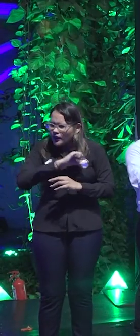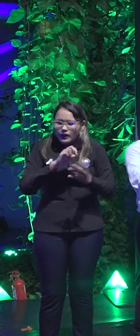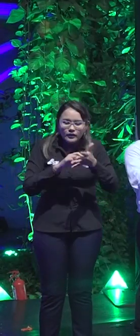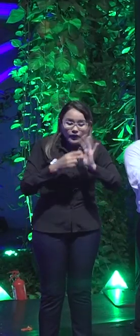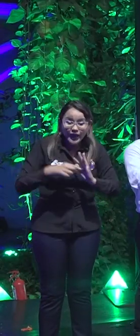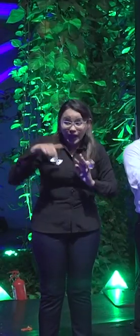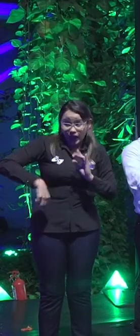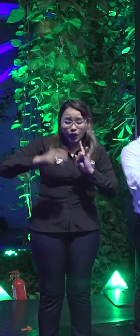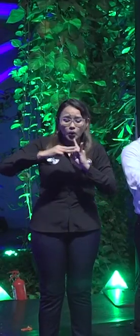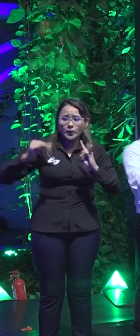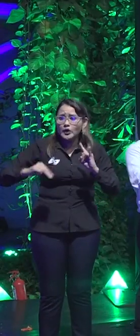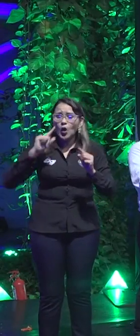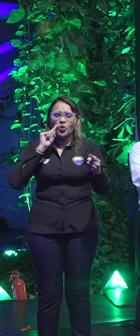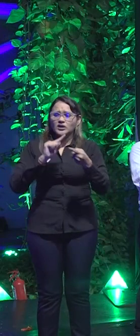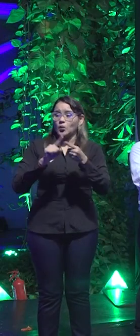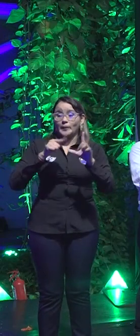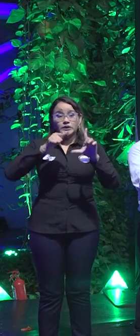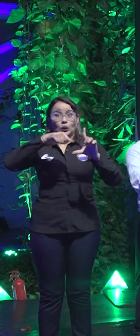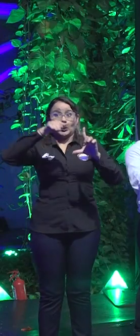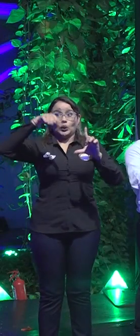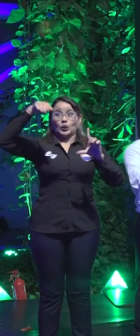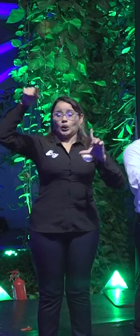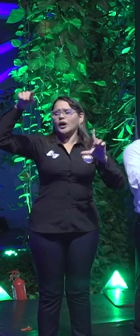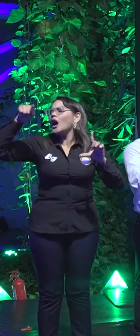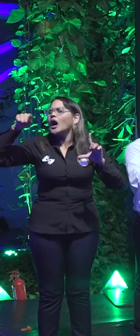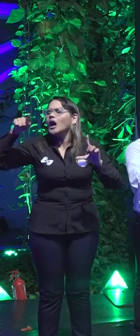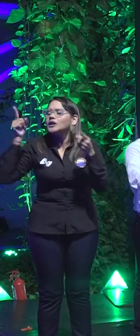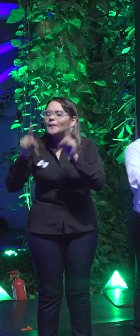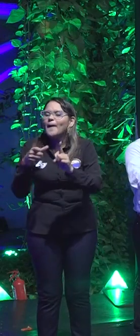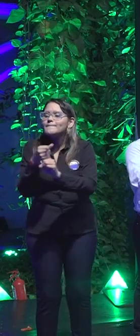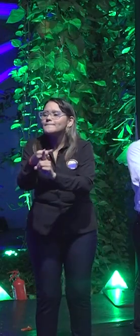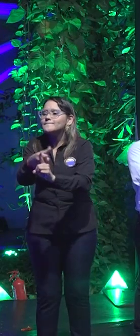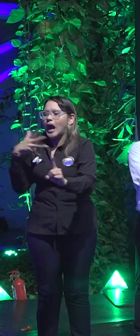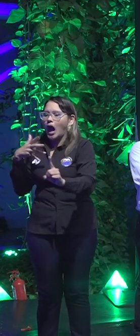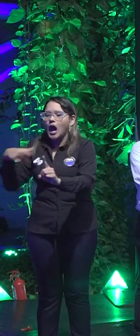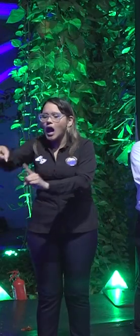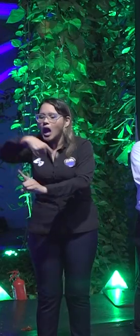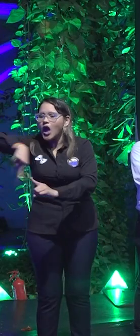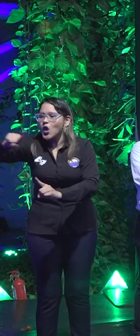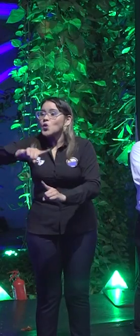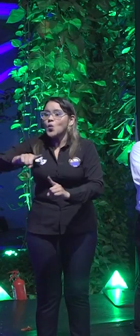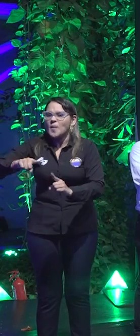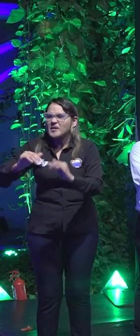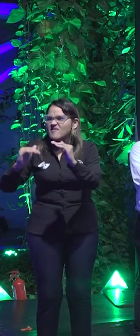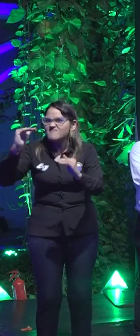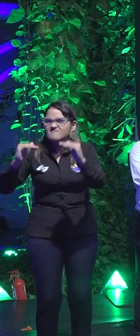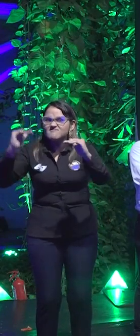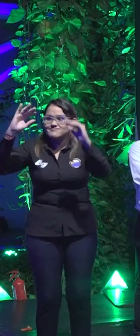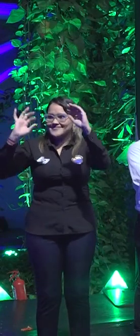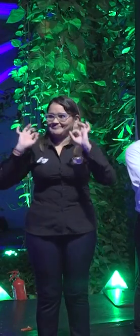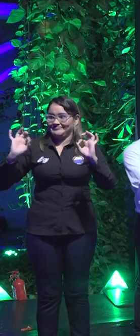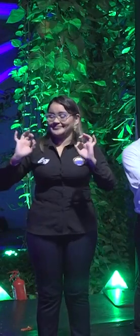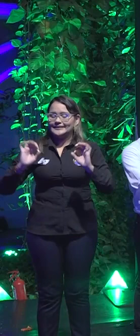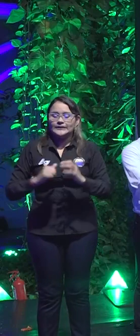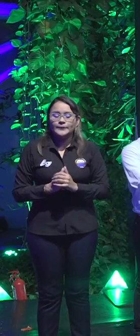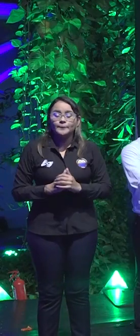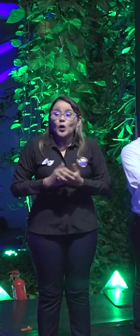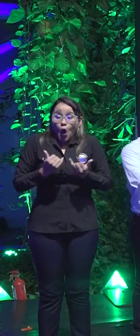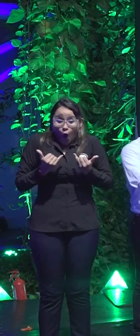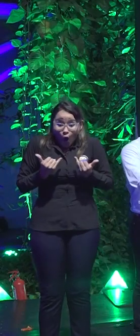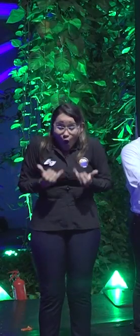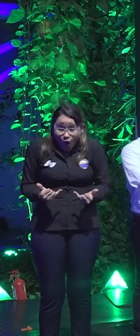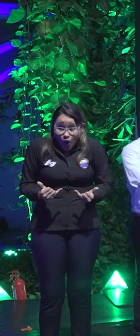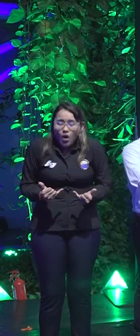crecer solamente en indicadores formales, sino a impactar positivamente la competitividad del territorio. Si hoy